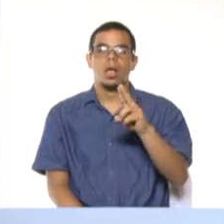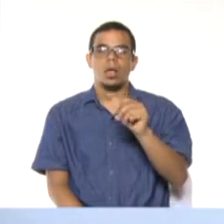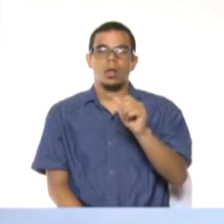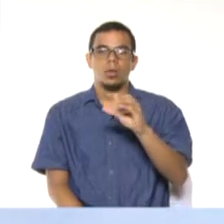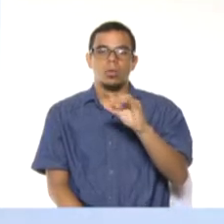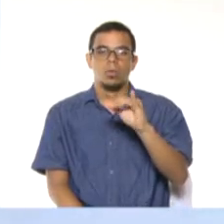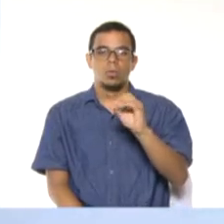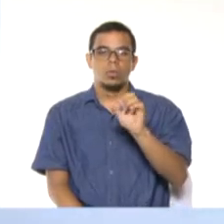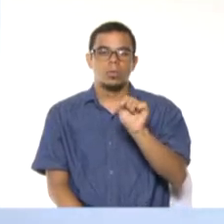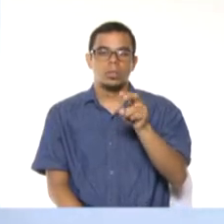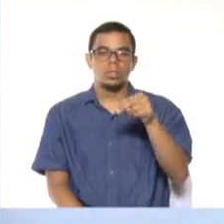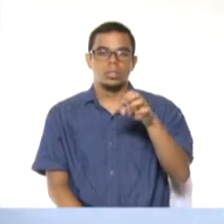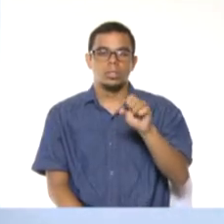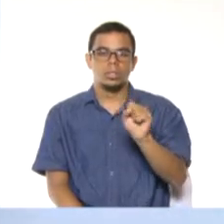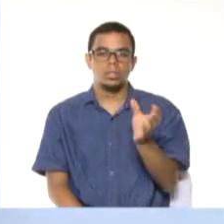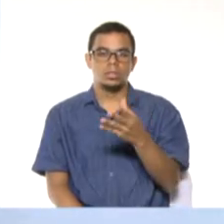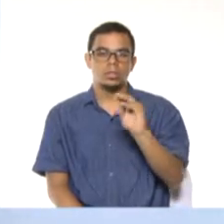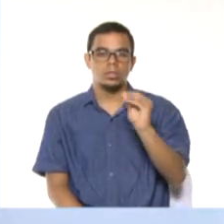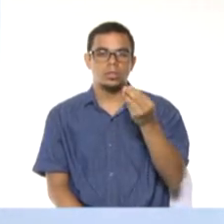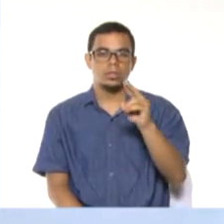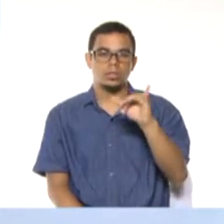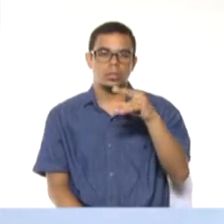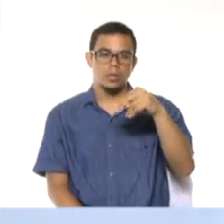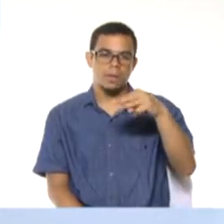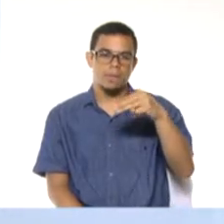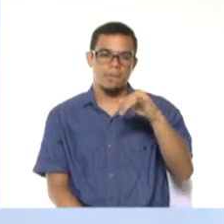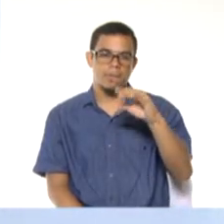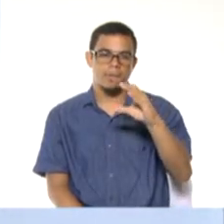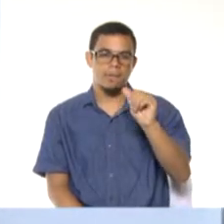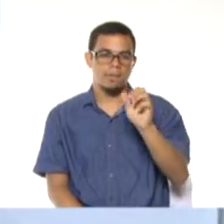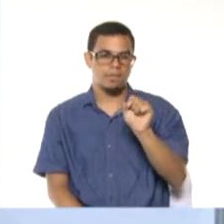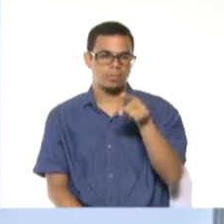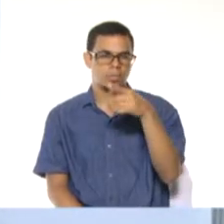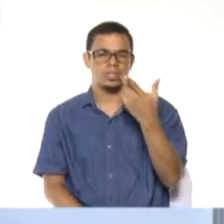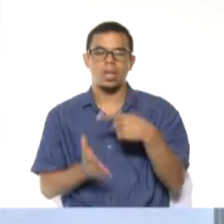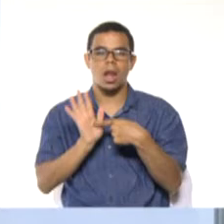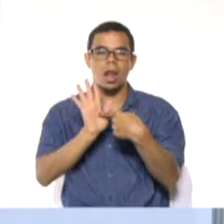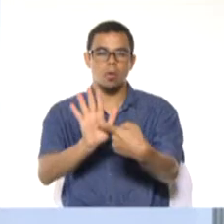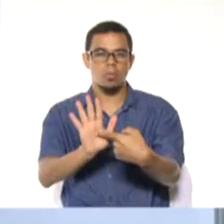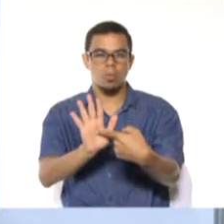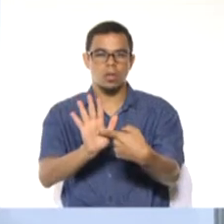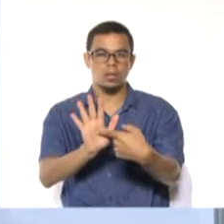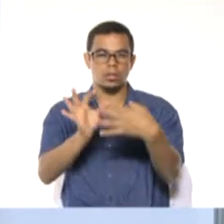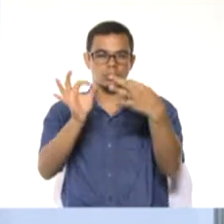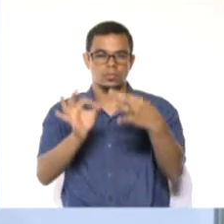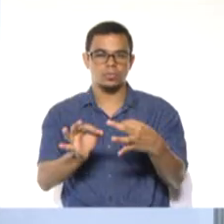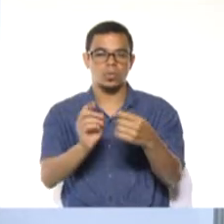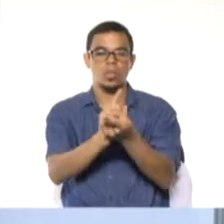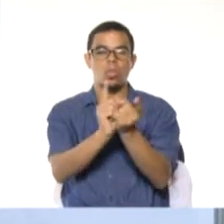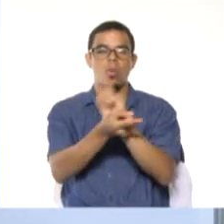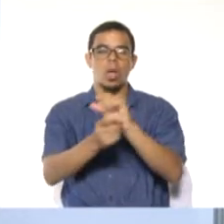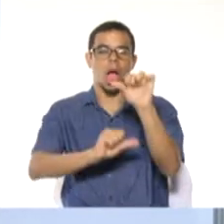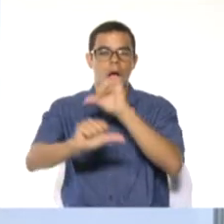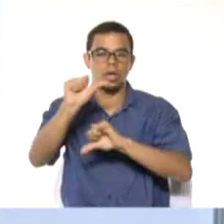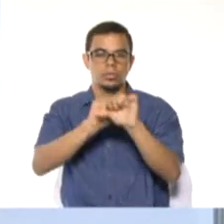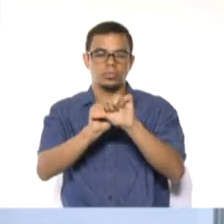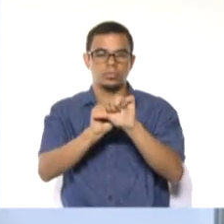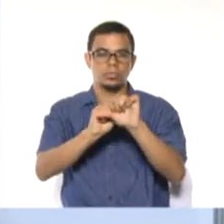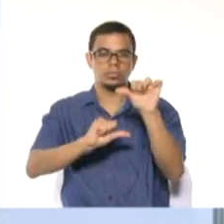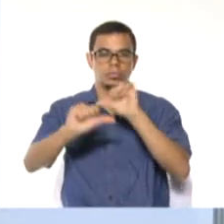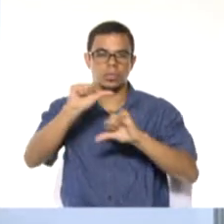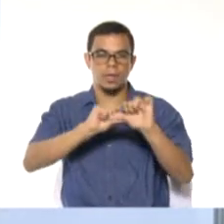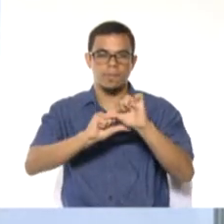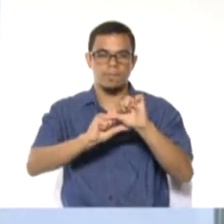ecuación? Una ecuación es la representación gráfica de un cambio químico, es decir, de una